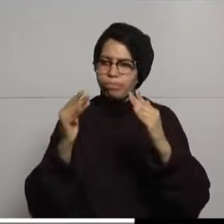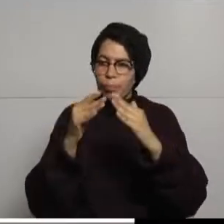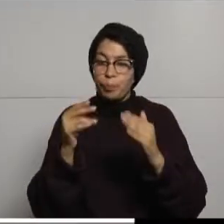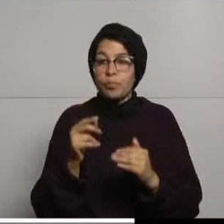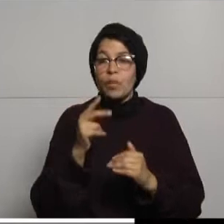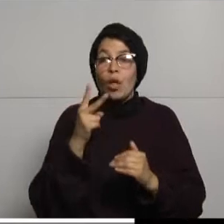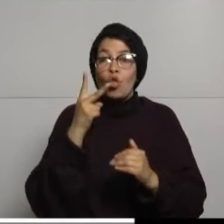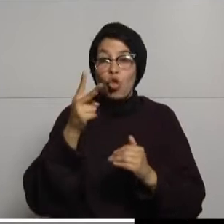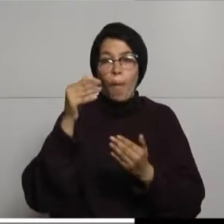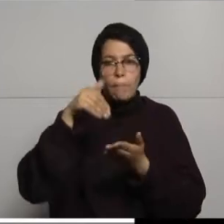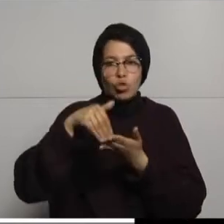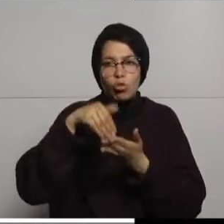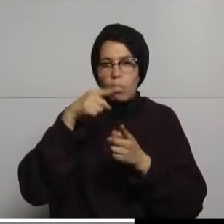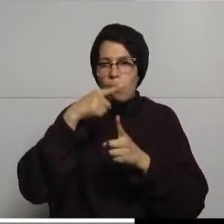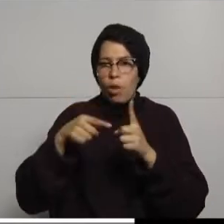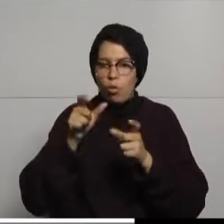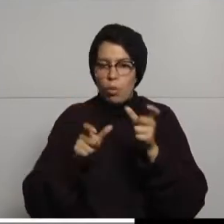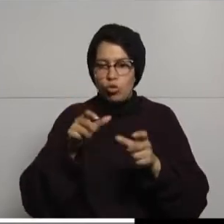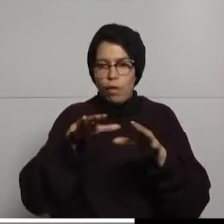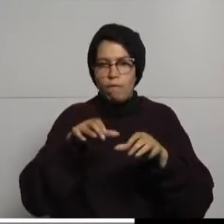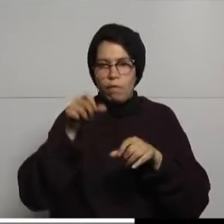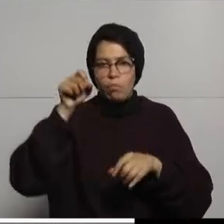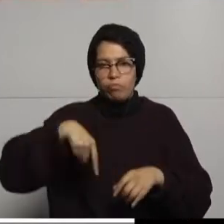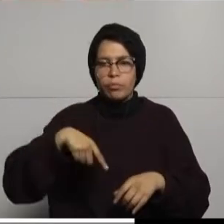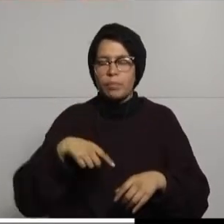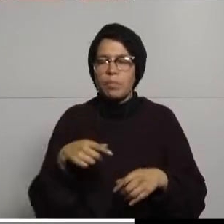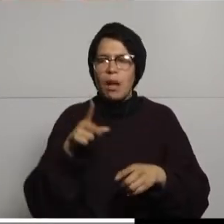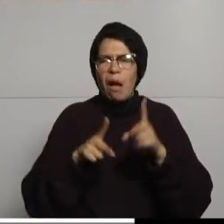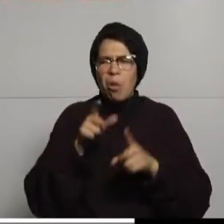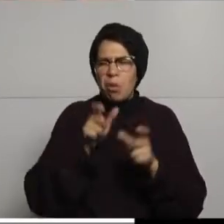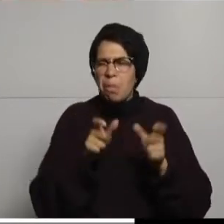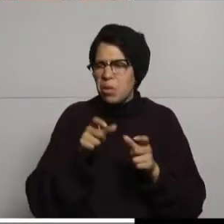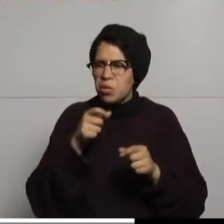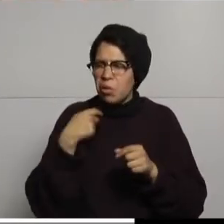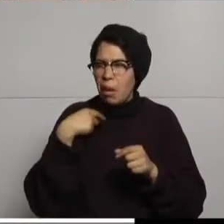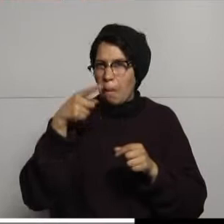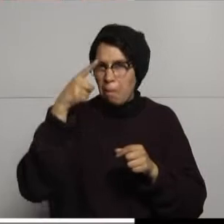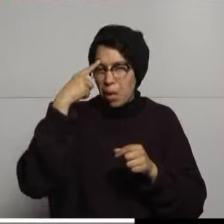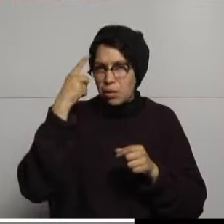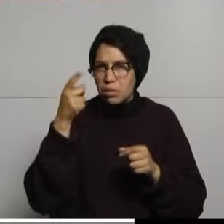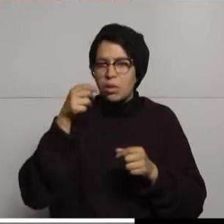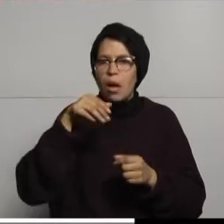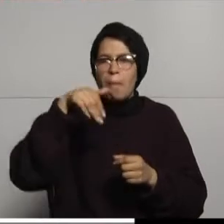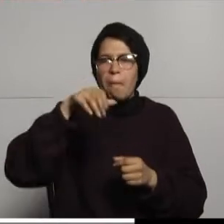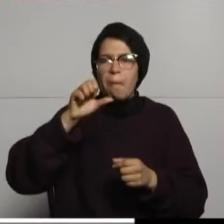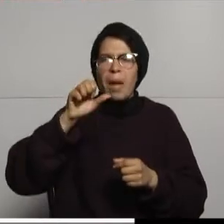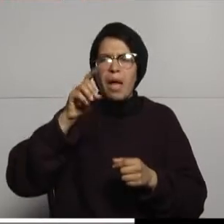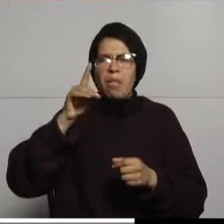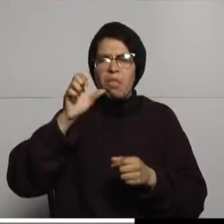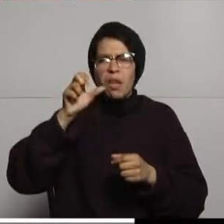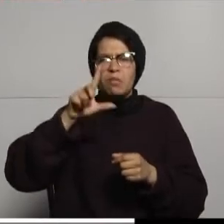Hay algunos elementos de antes y hoy en la pandemia por los que algunos ven a Medellín como una ciudad inteligente. Este es nuestro